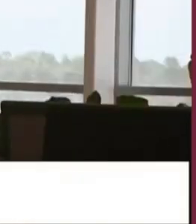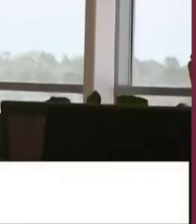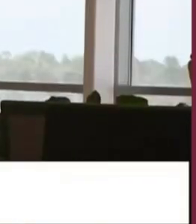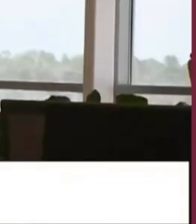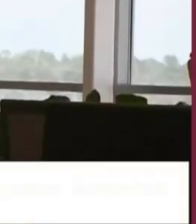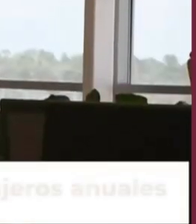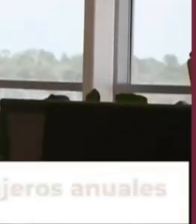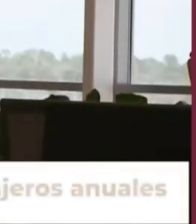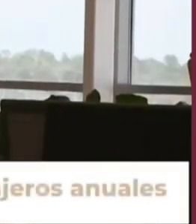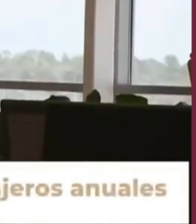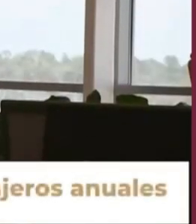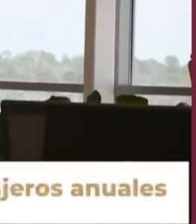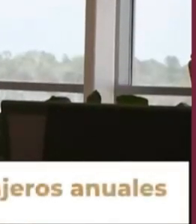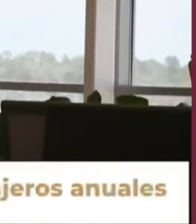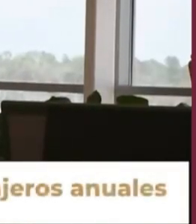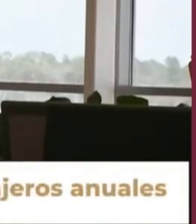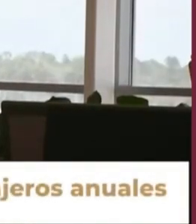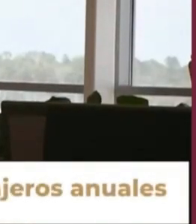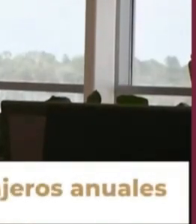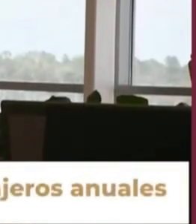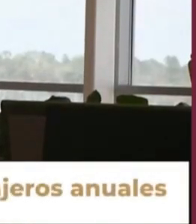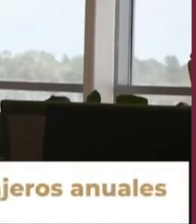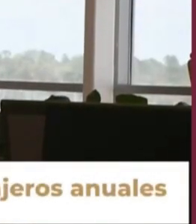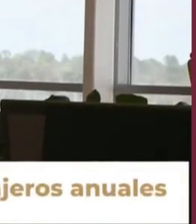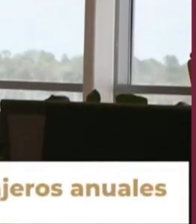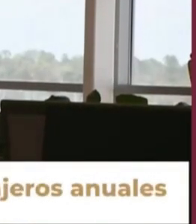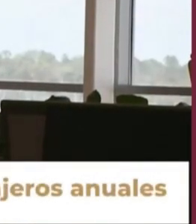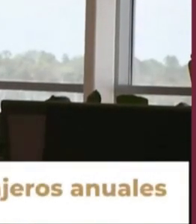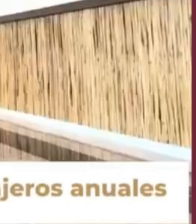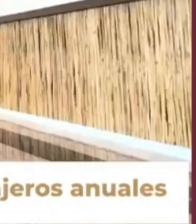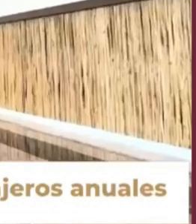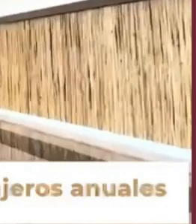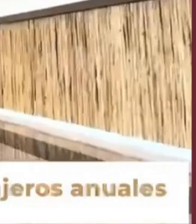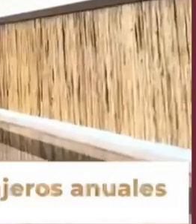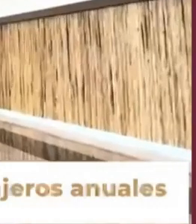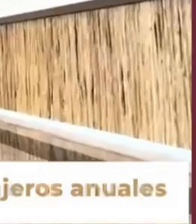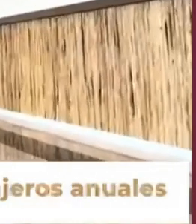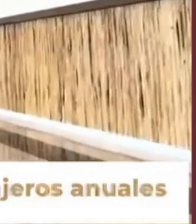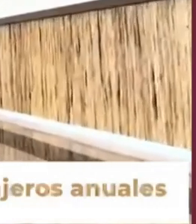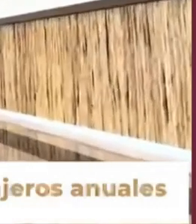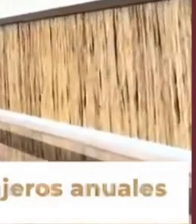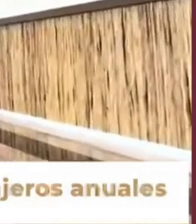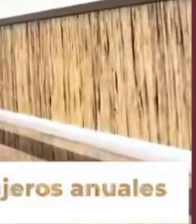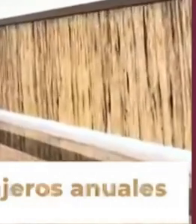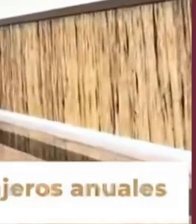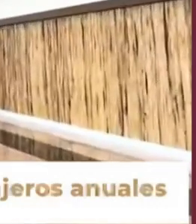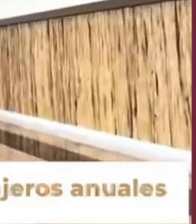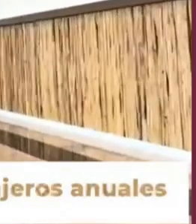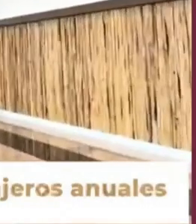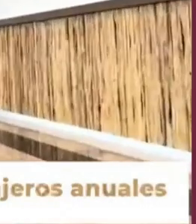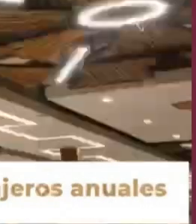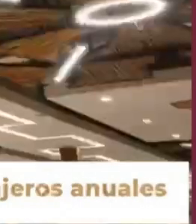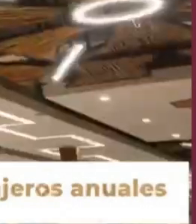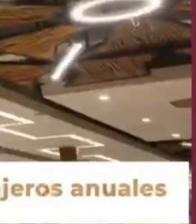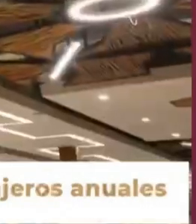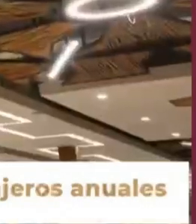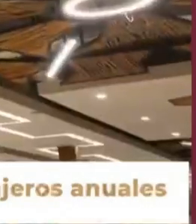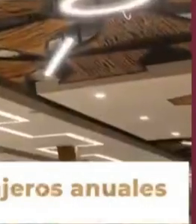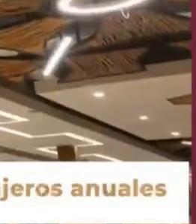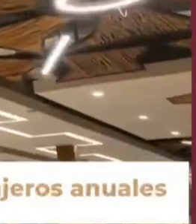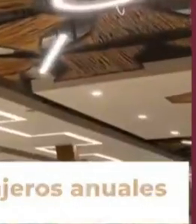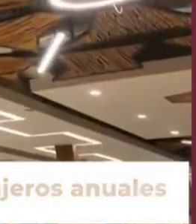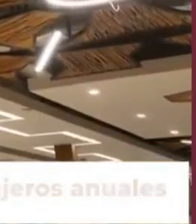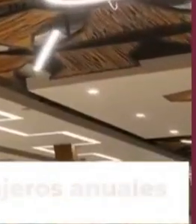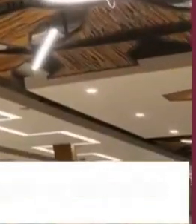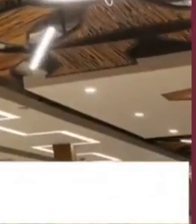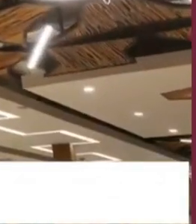una capacidad para atender a 5.5 millones de pasajeros anuales. Su arquitectura integra reminiscencias de la cultura